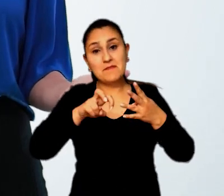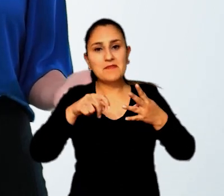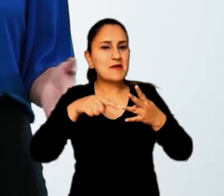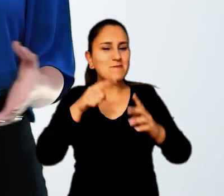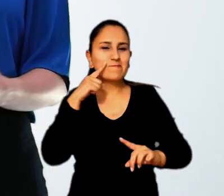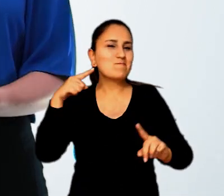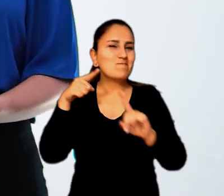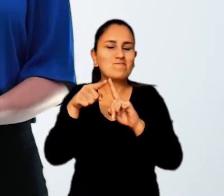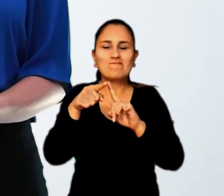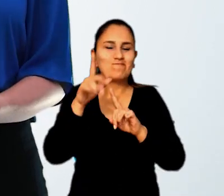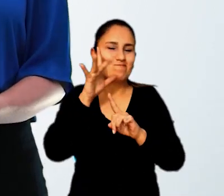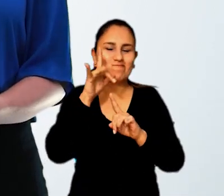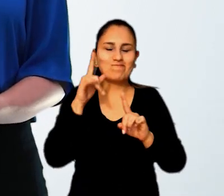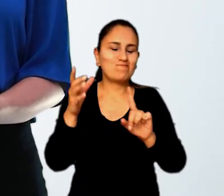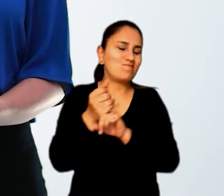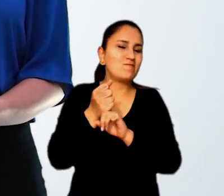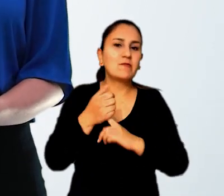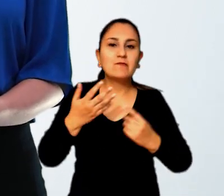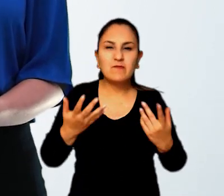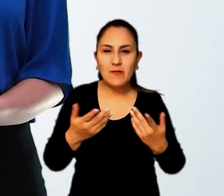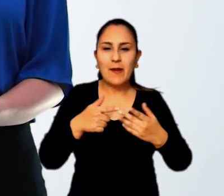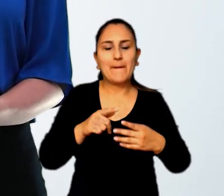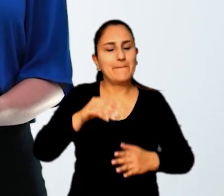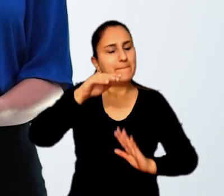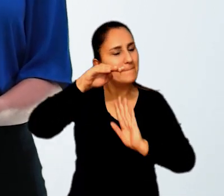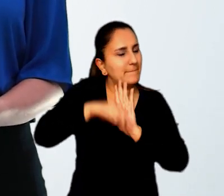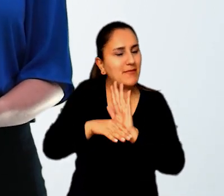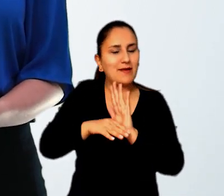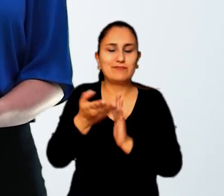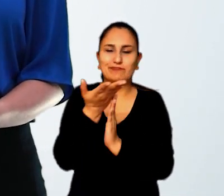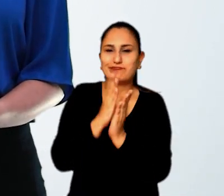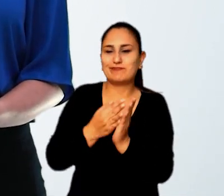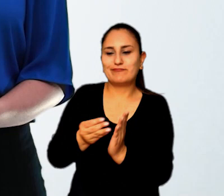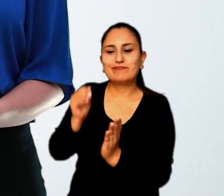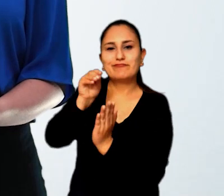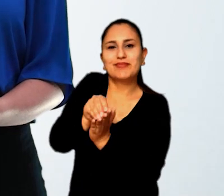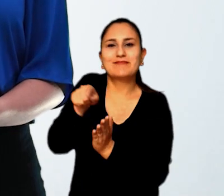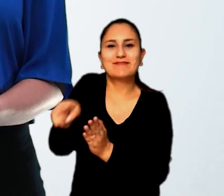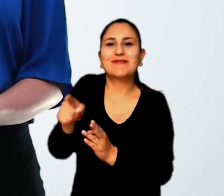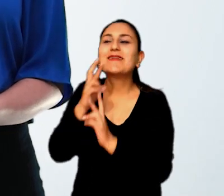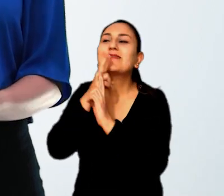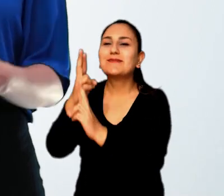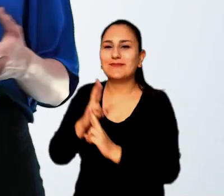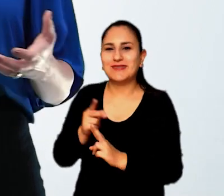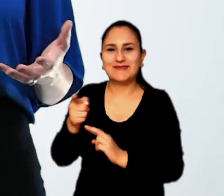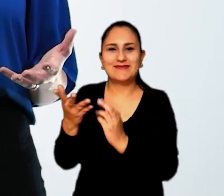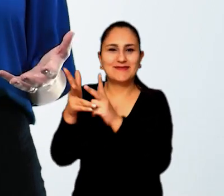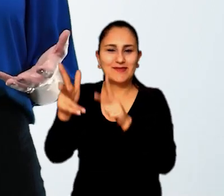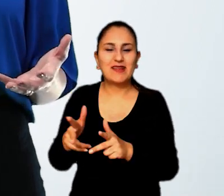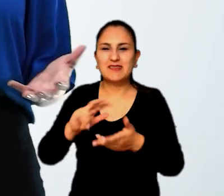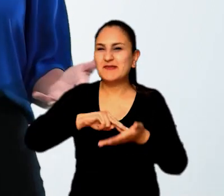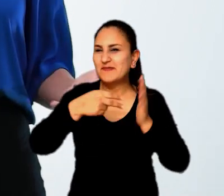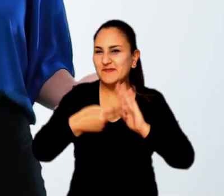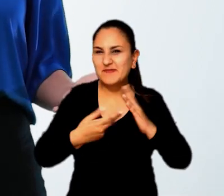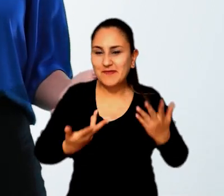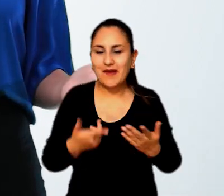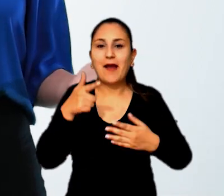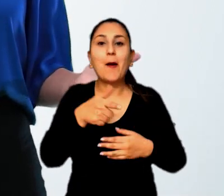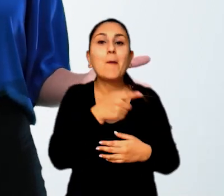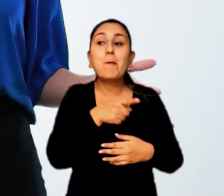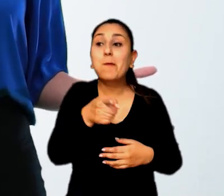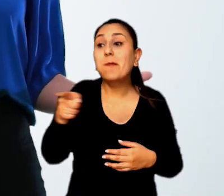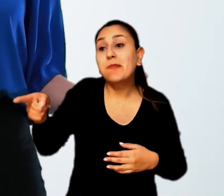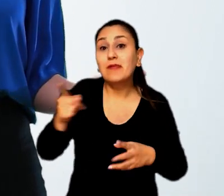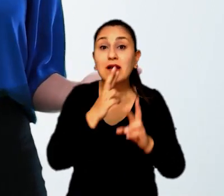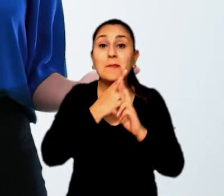objetivo corresponde a la más baja valoración que puede obtener una respuesta es decir comprende